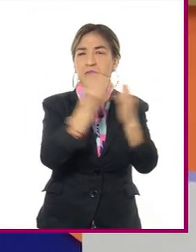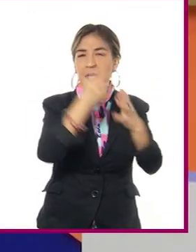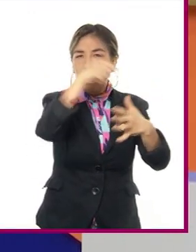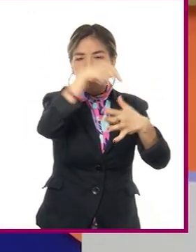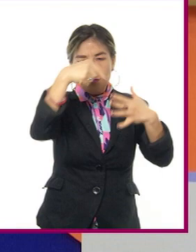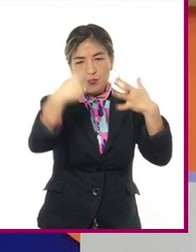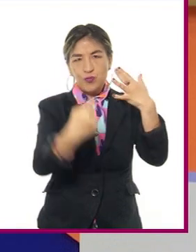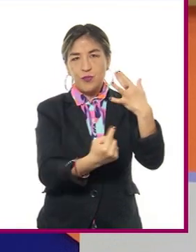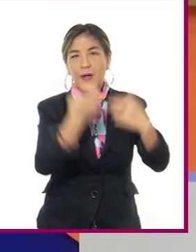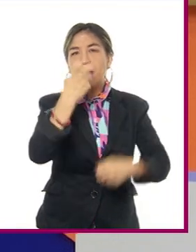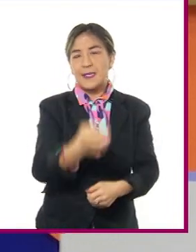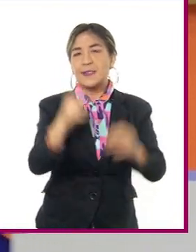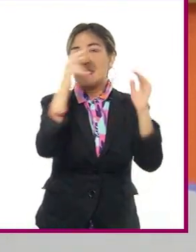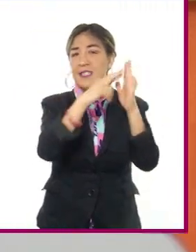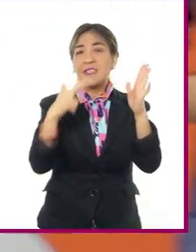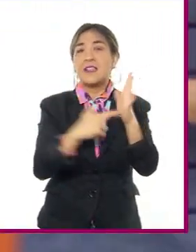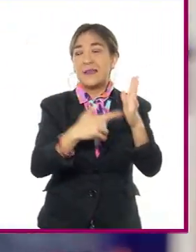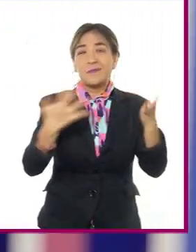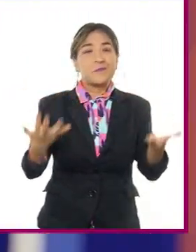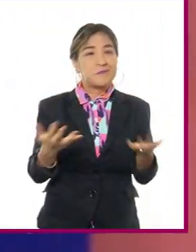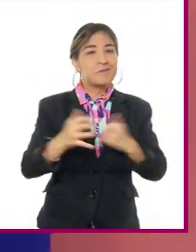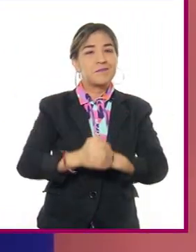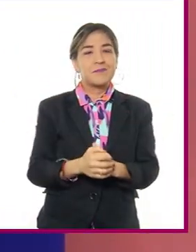contenido de nuestros reglamentos?